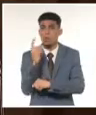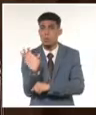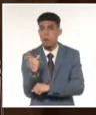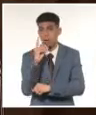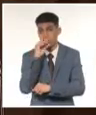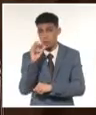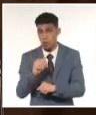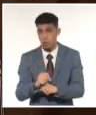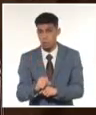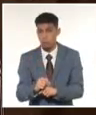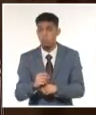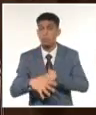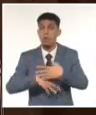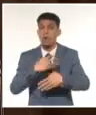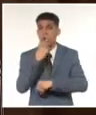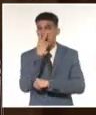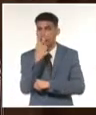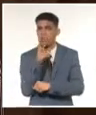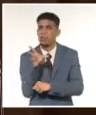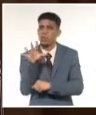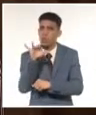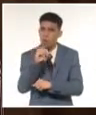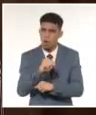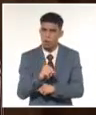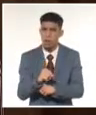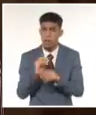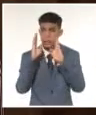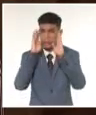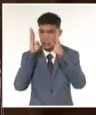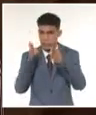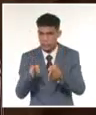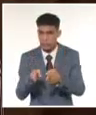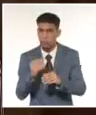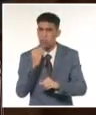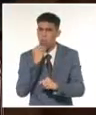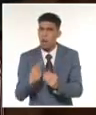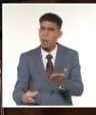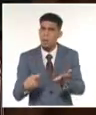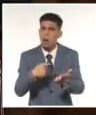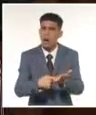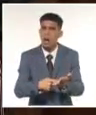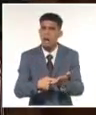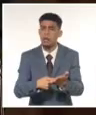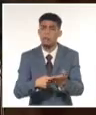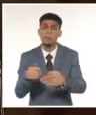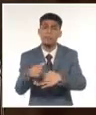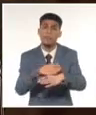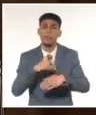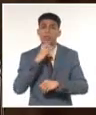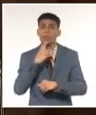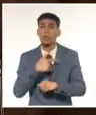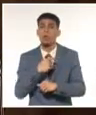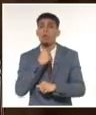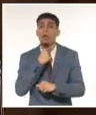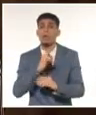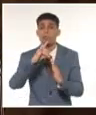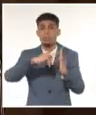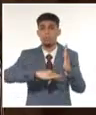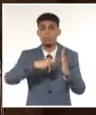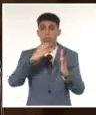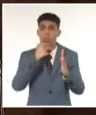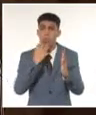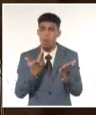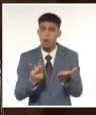atención sistemática que garantice cada vez mayores posibilidades de pago electrónico más fáciles y más rápidas.